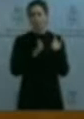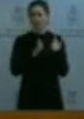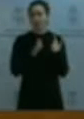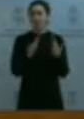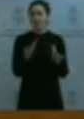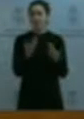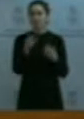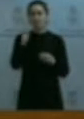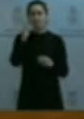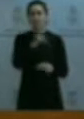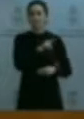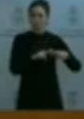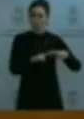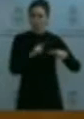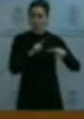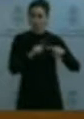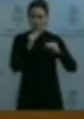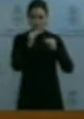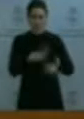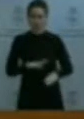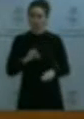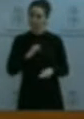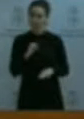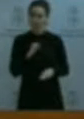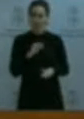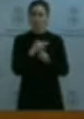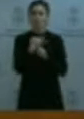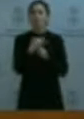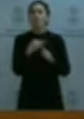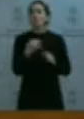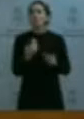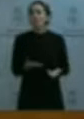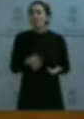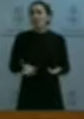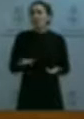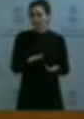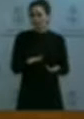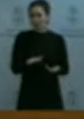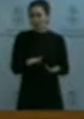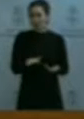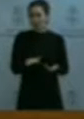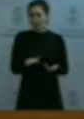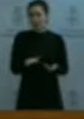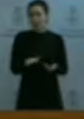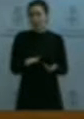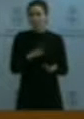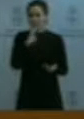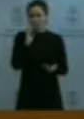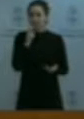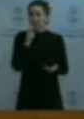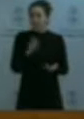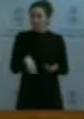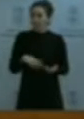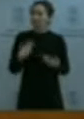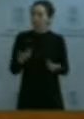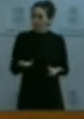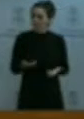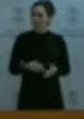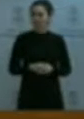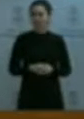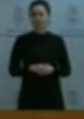clínicas, en qué situación se encontraban las historias clínicas, quién las estaba custodiando. Bien, en aquel momento solamente las comunidades autónomas